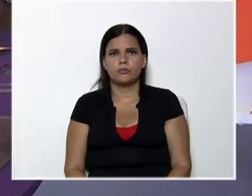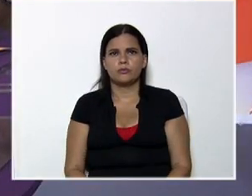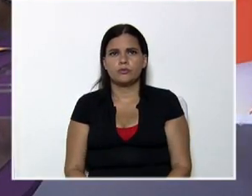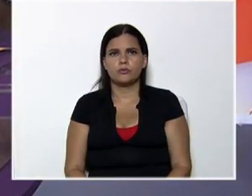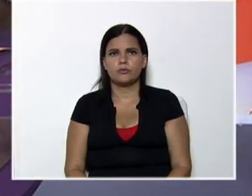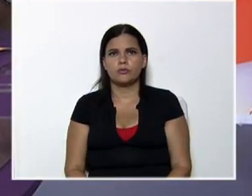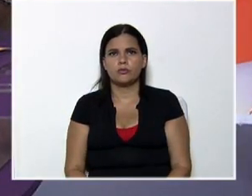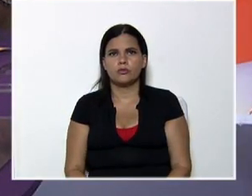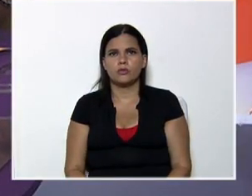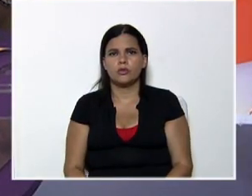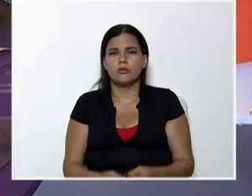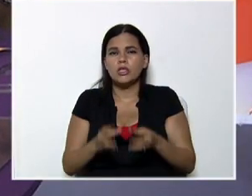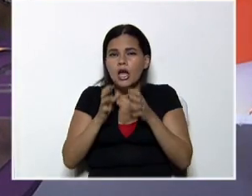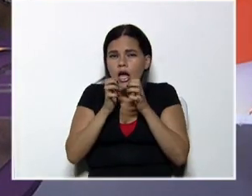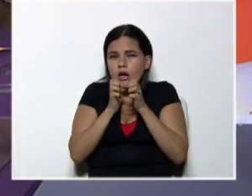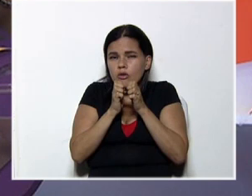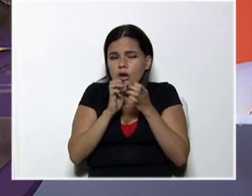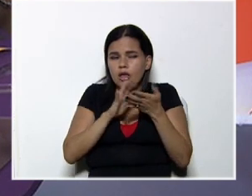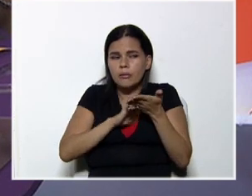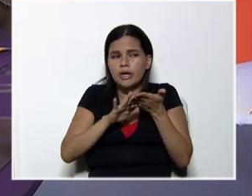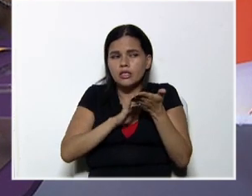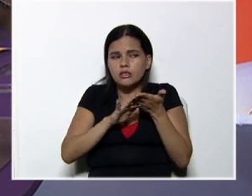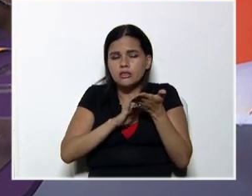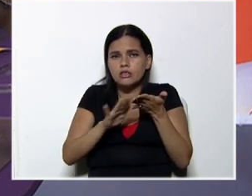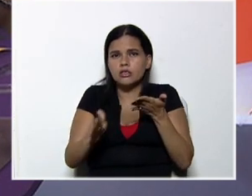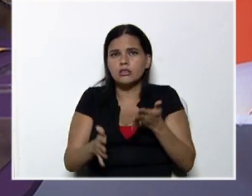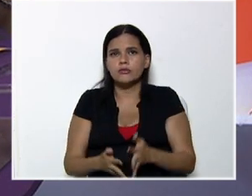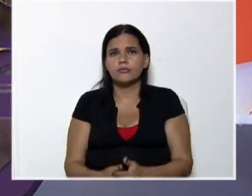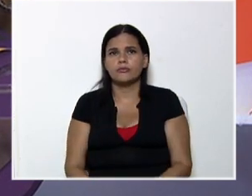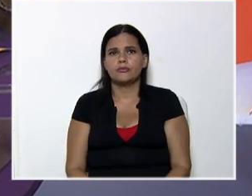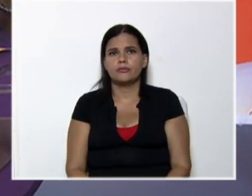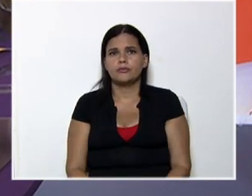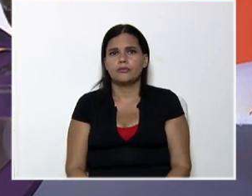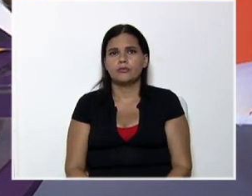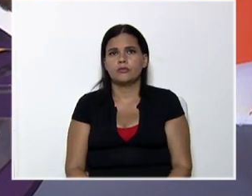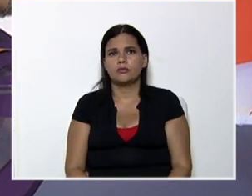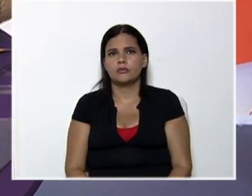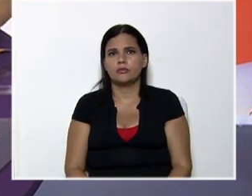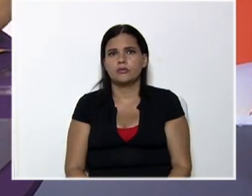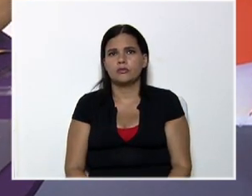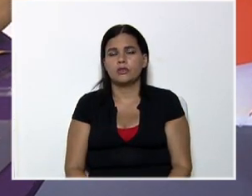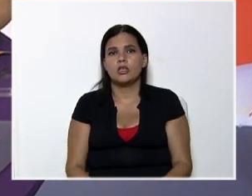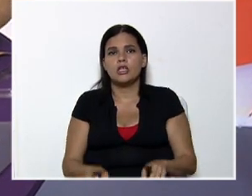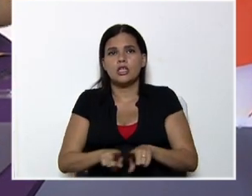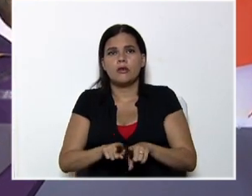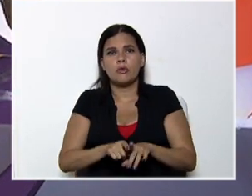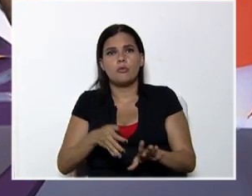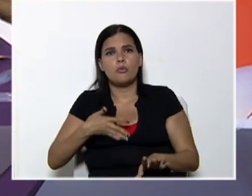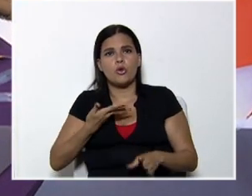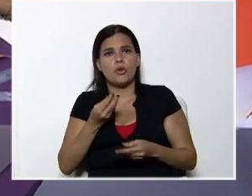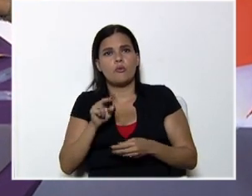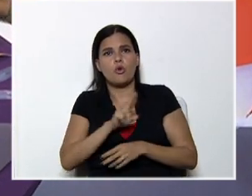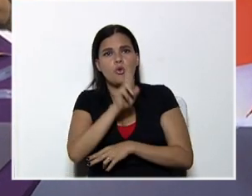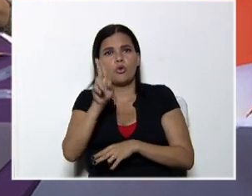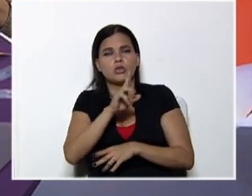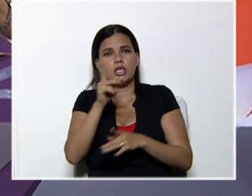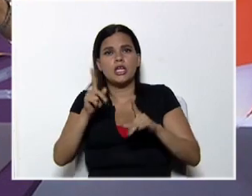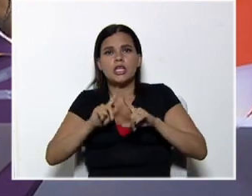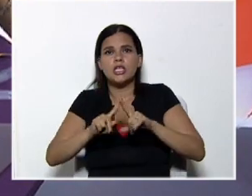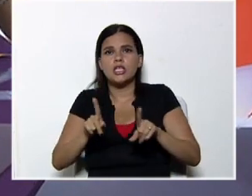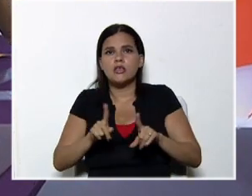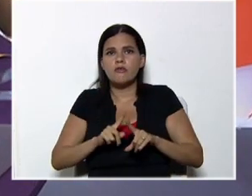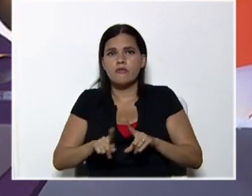en la parte corrugada para que se sienta la textura. Y también podemos utilizar diferentes